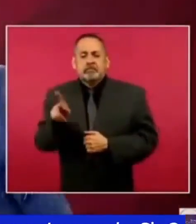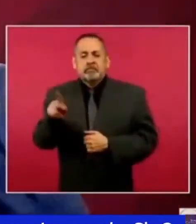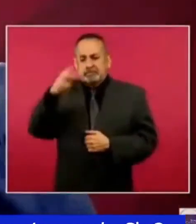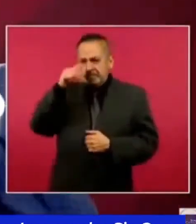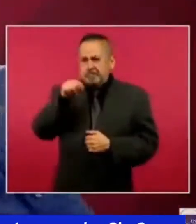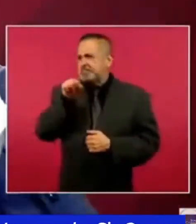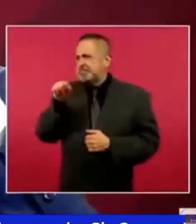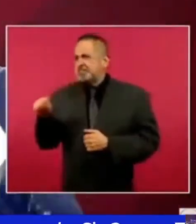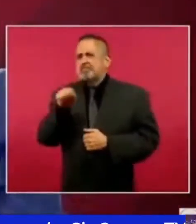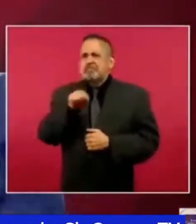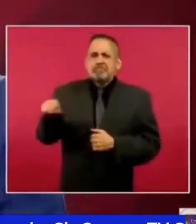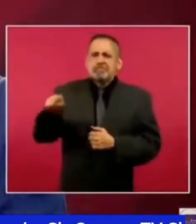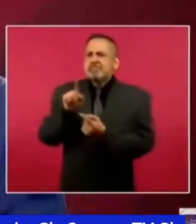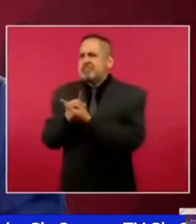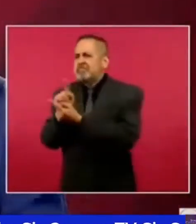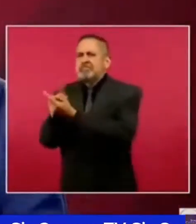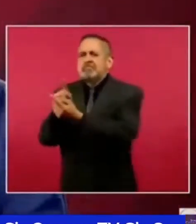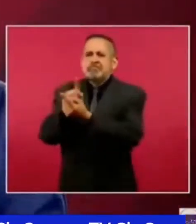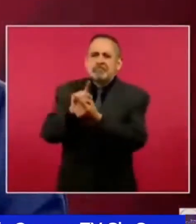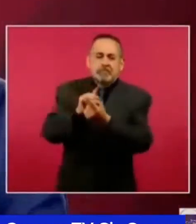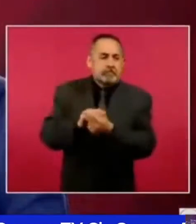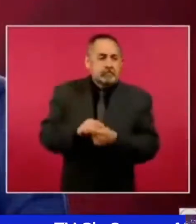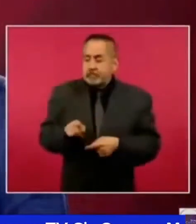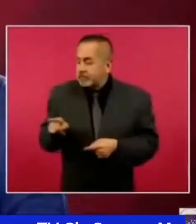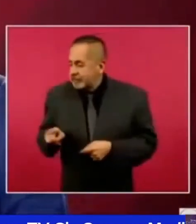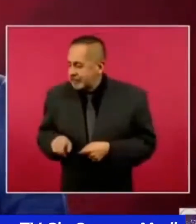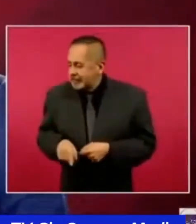Y políticamente me dan por muerto.